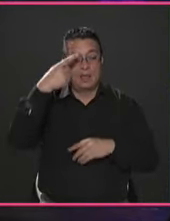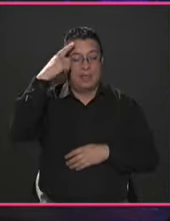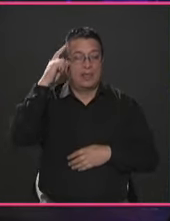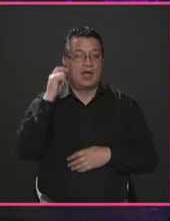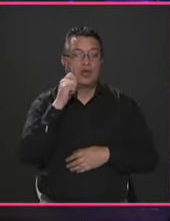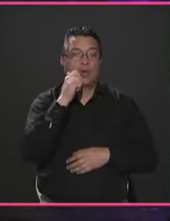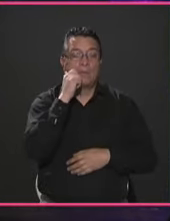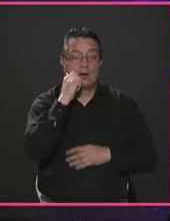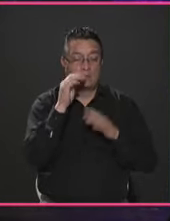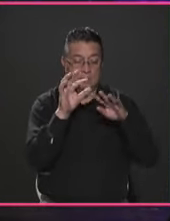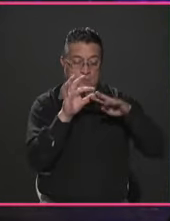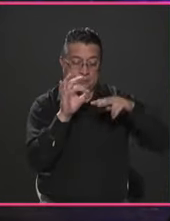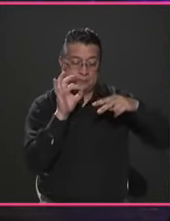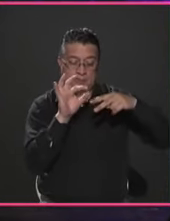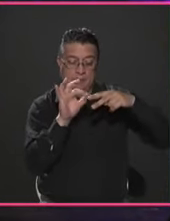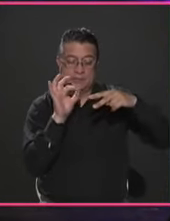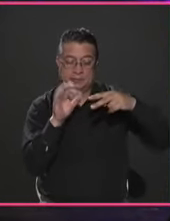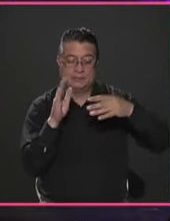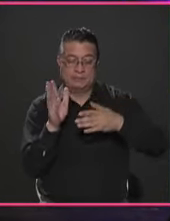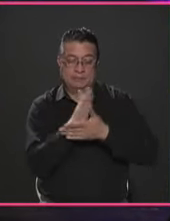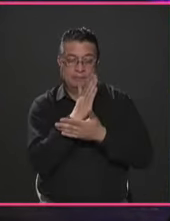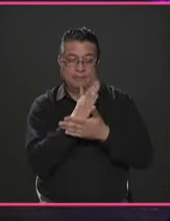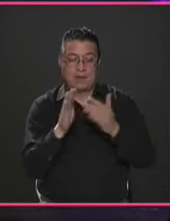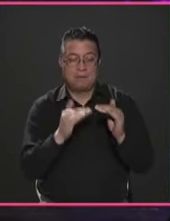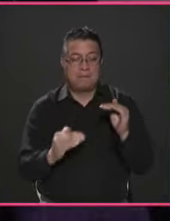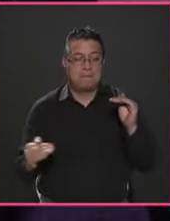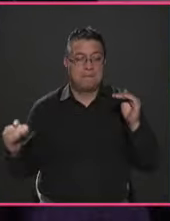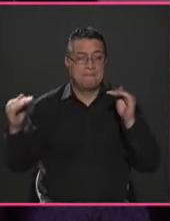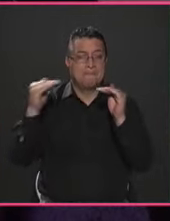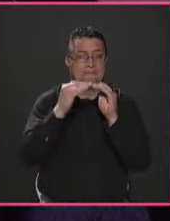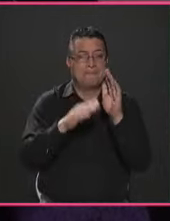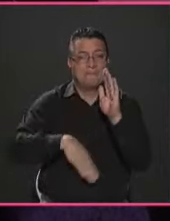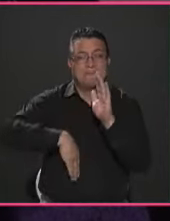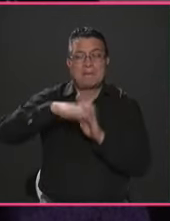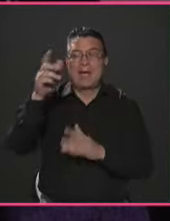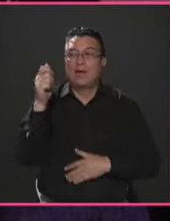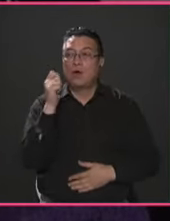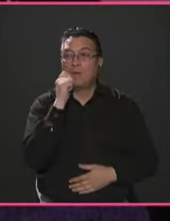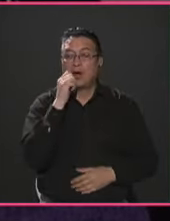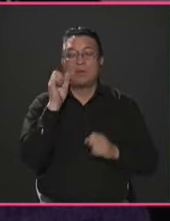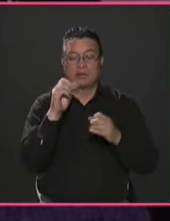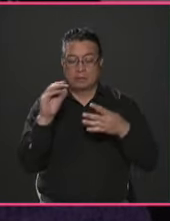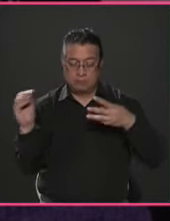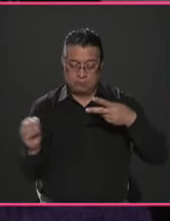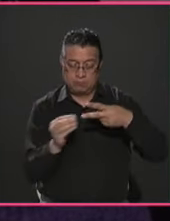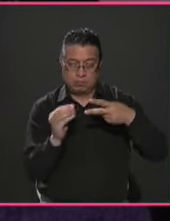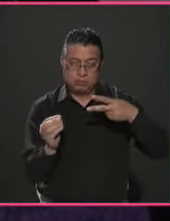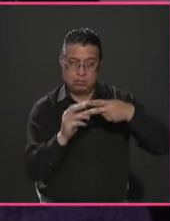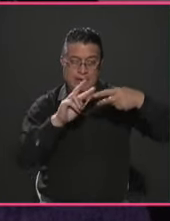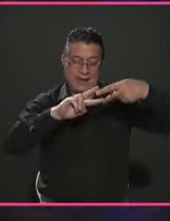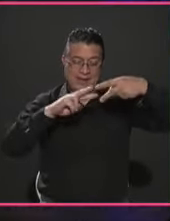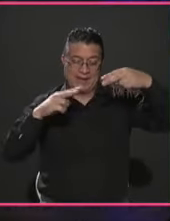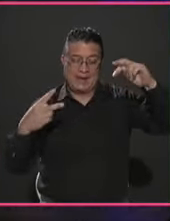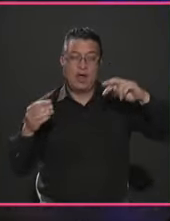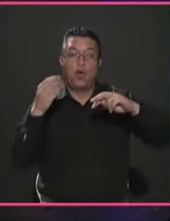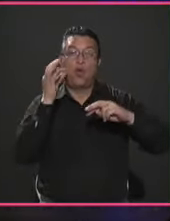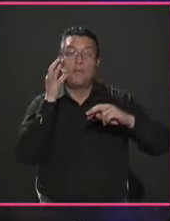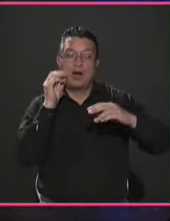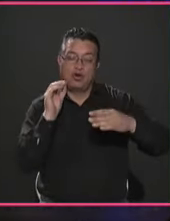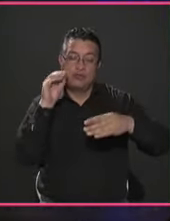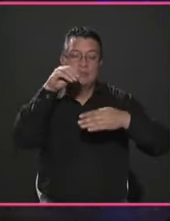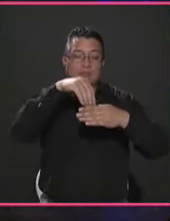empezamos a sacar y luego para hacerlo más compatible con los humanos empezamos a agregar genes humanos al